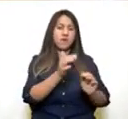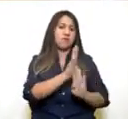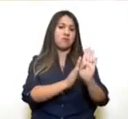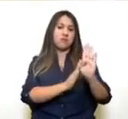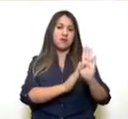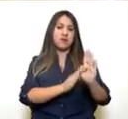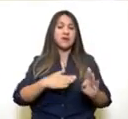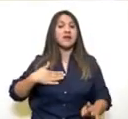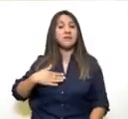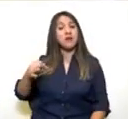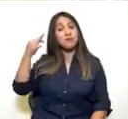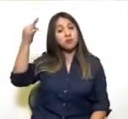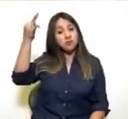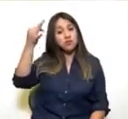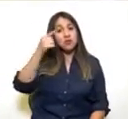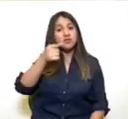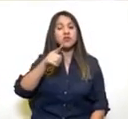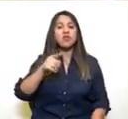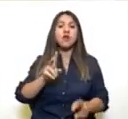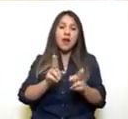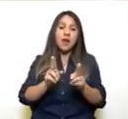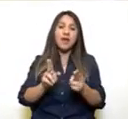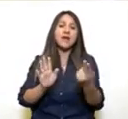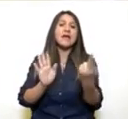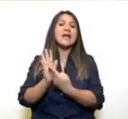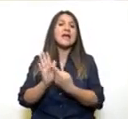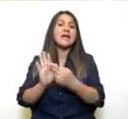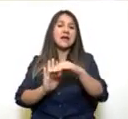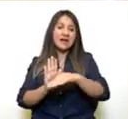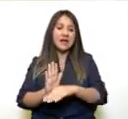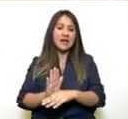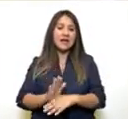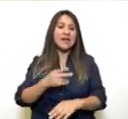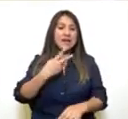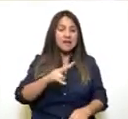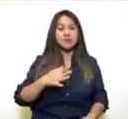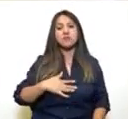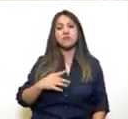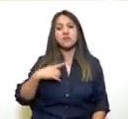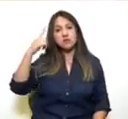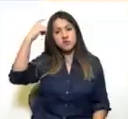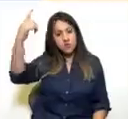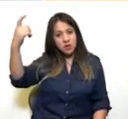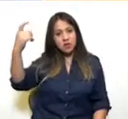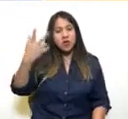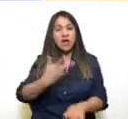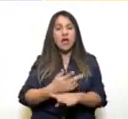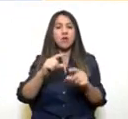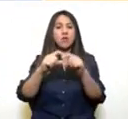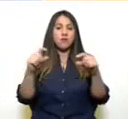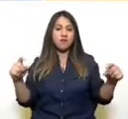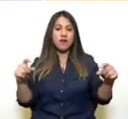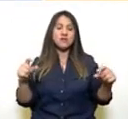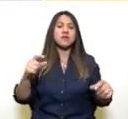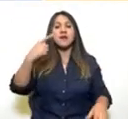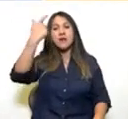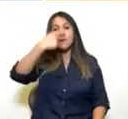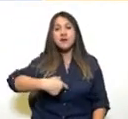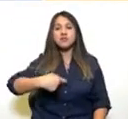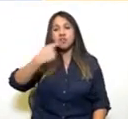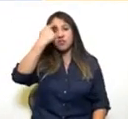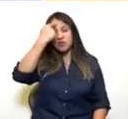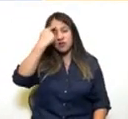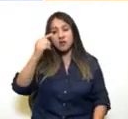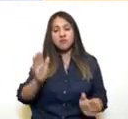queremos que el día mañana eso sea una regla eso es nuestro sueño hay una frase del personaje el idiota de la